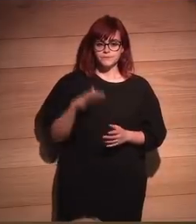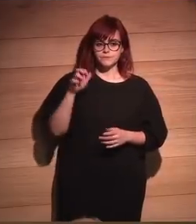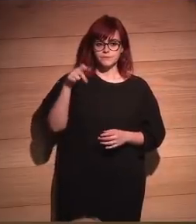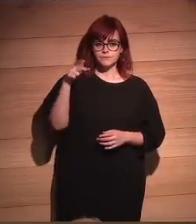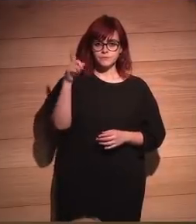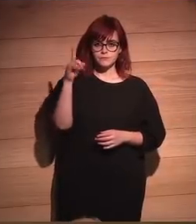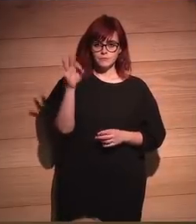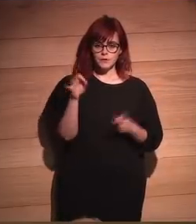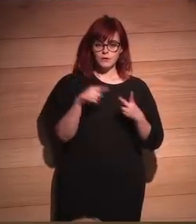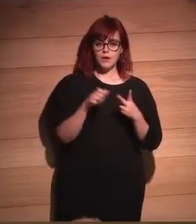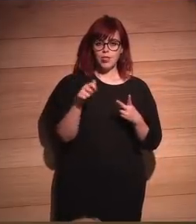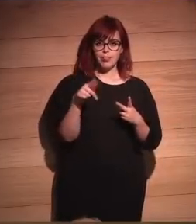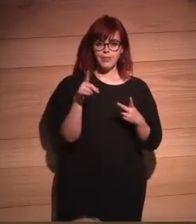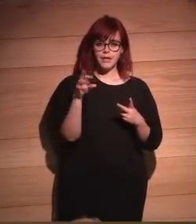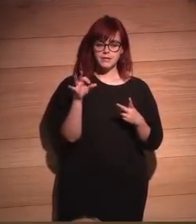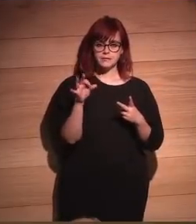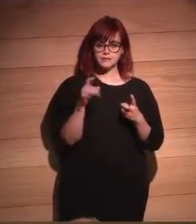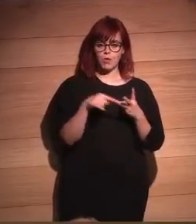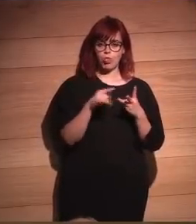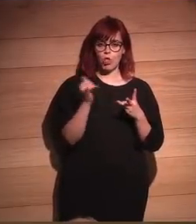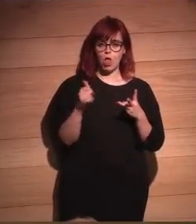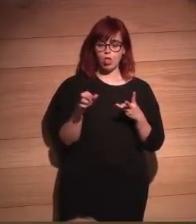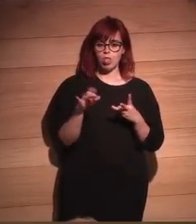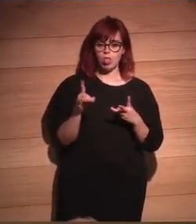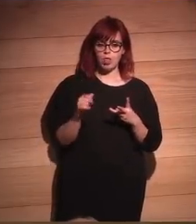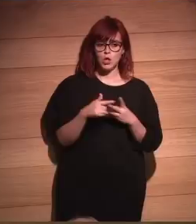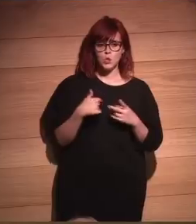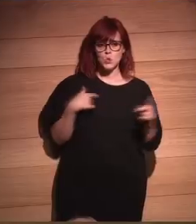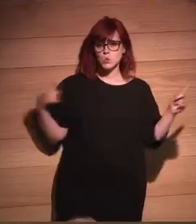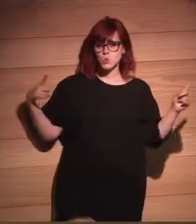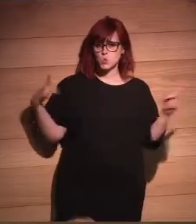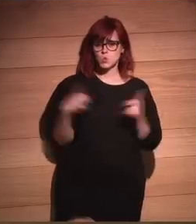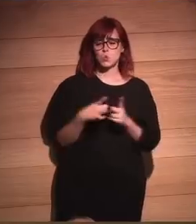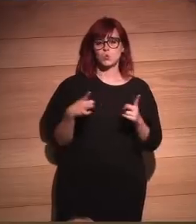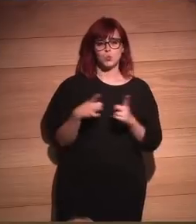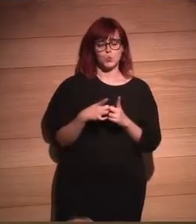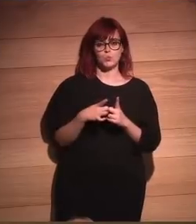Fernando, Andrés y Zoraida. Yo voy a ser hiper breve. No,